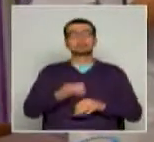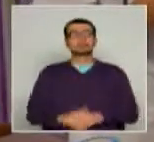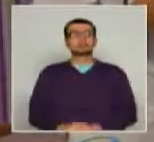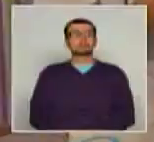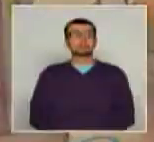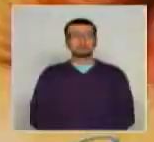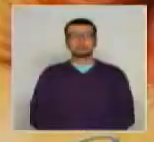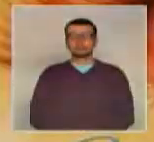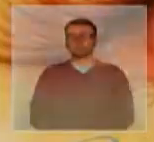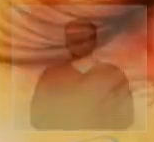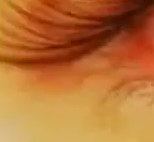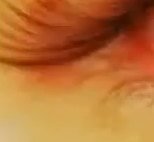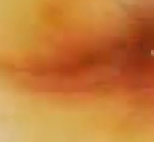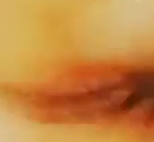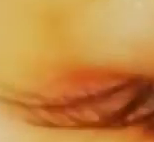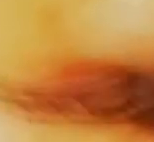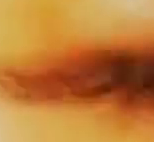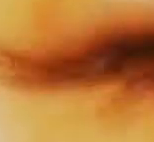comerciales.